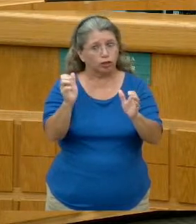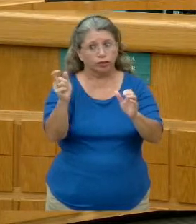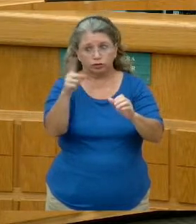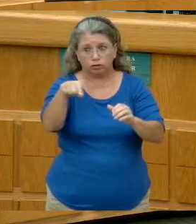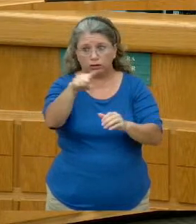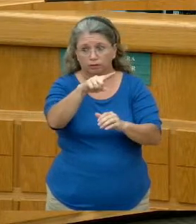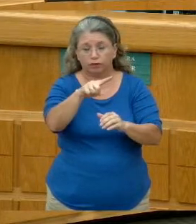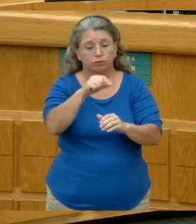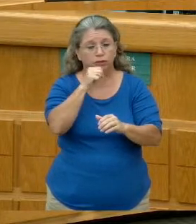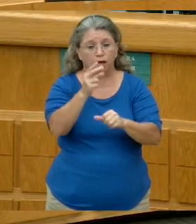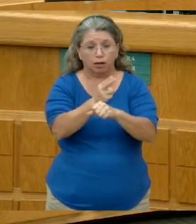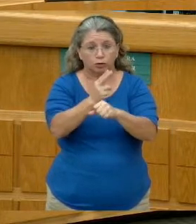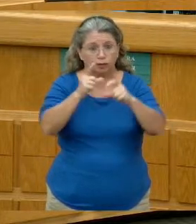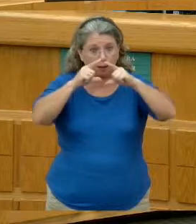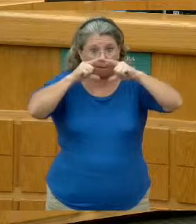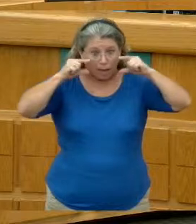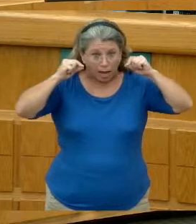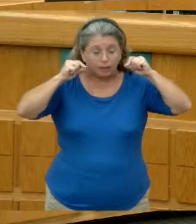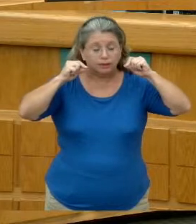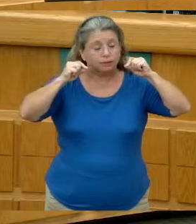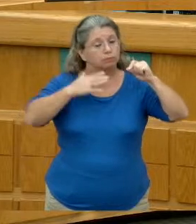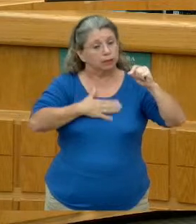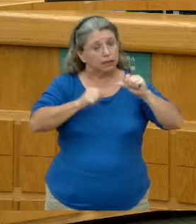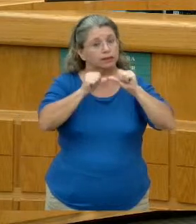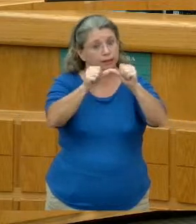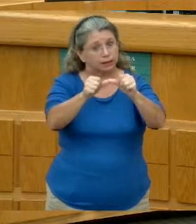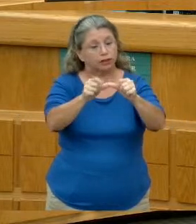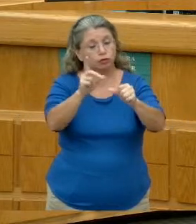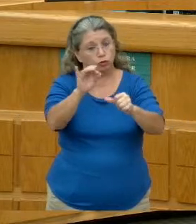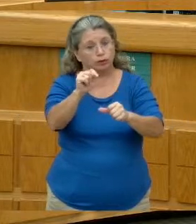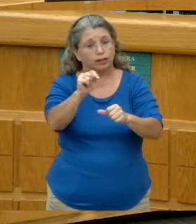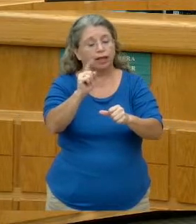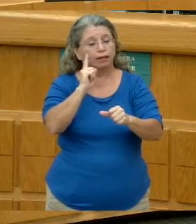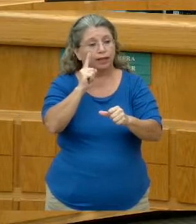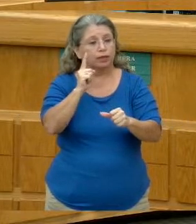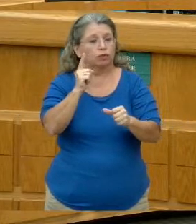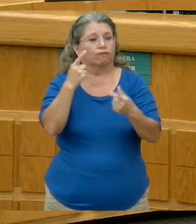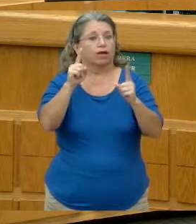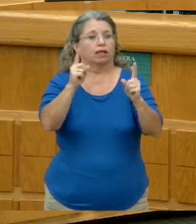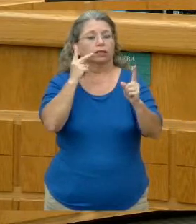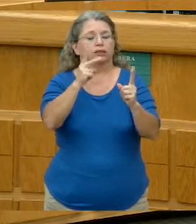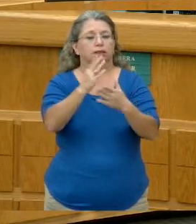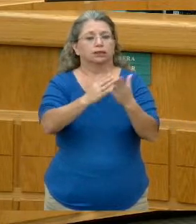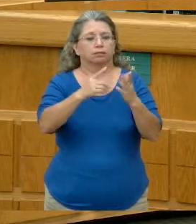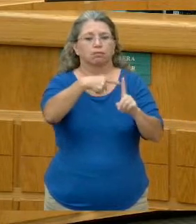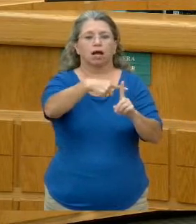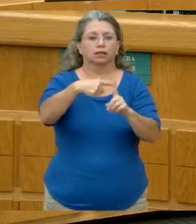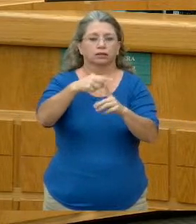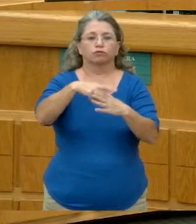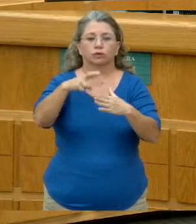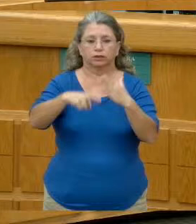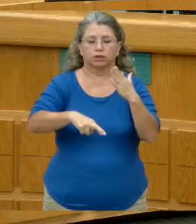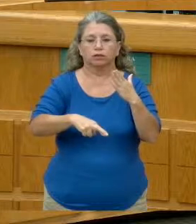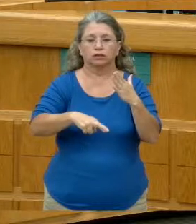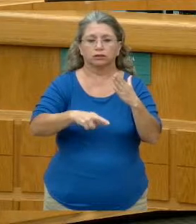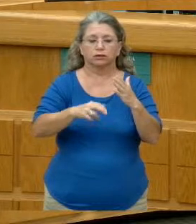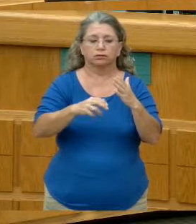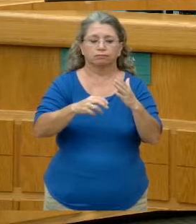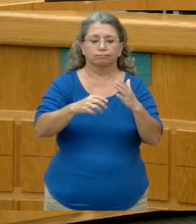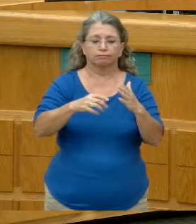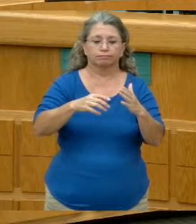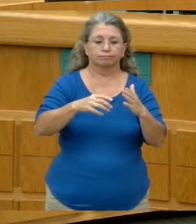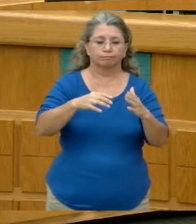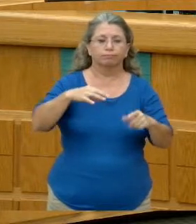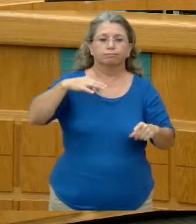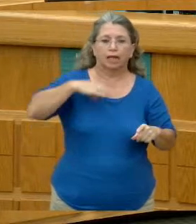been wearing yours, continue to do it. I think you're seeing some positive results as the benefit of